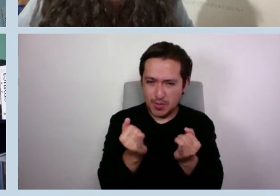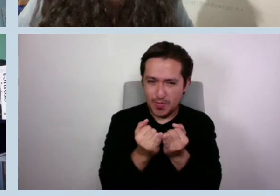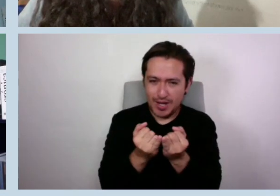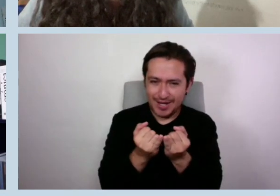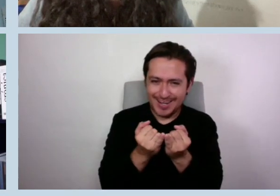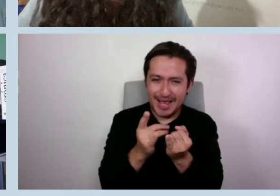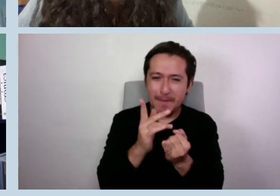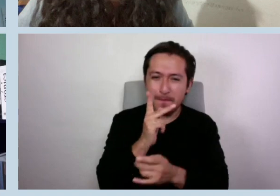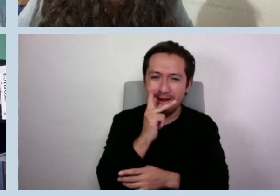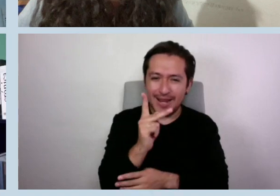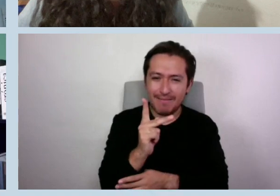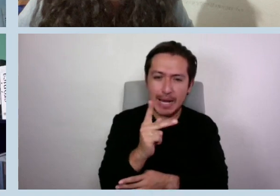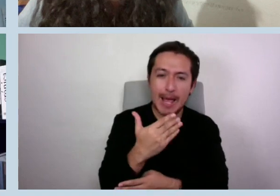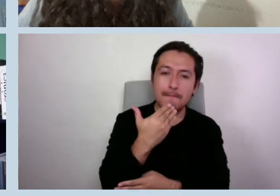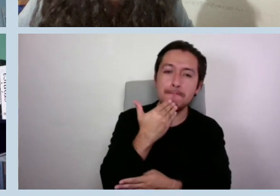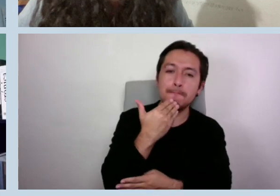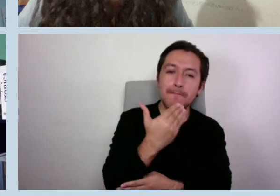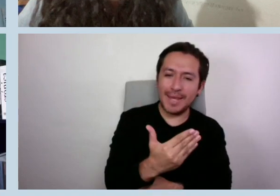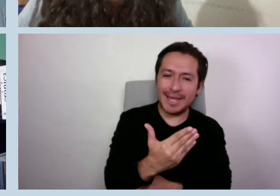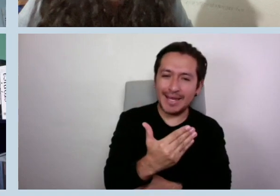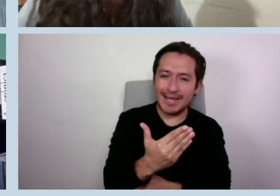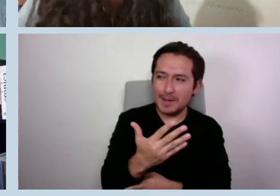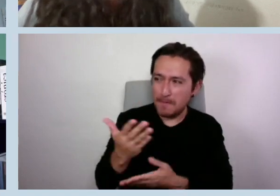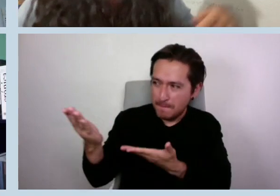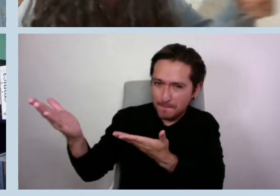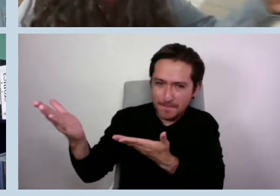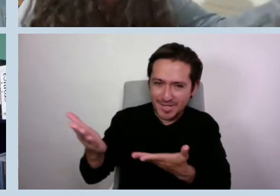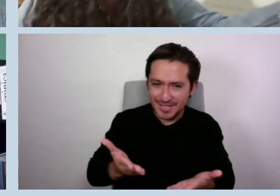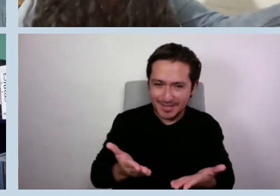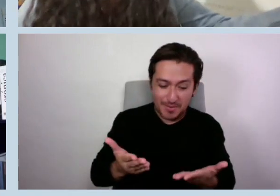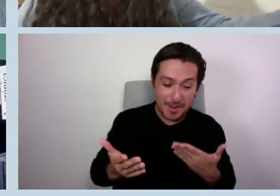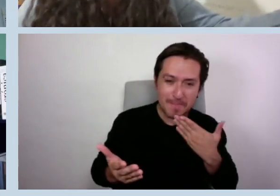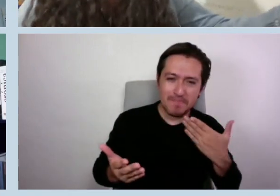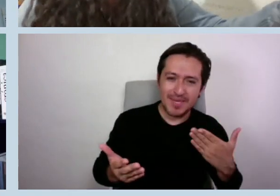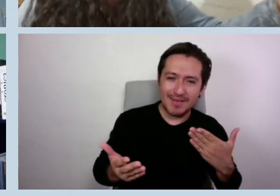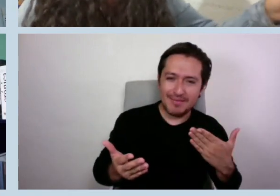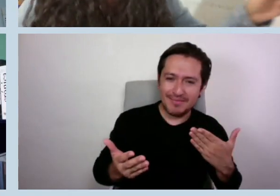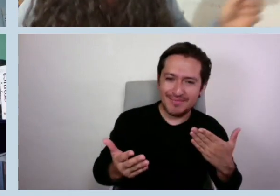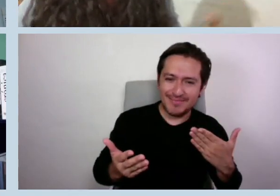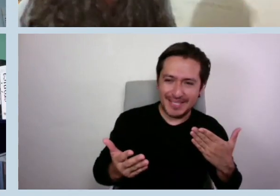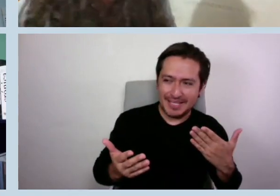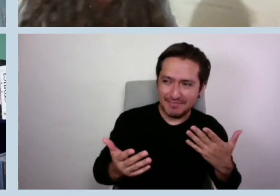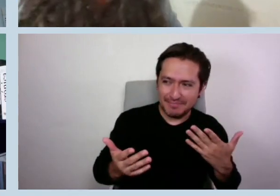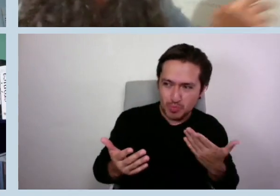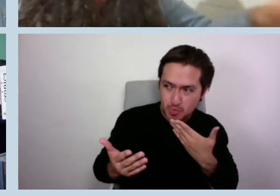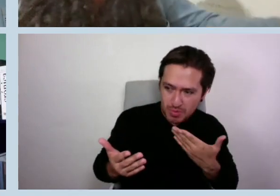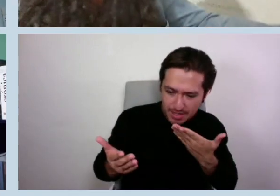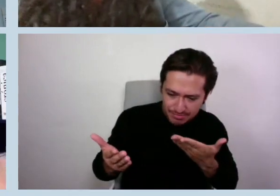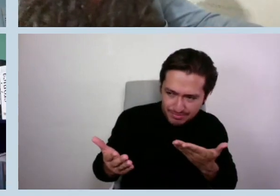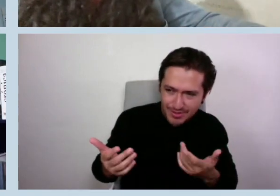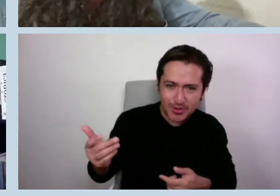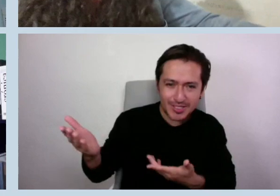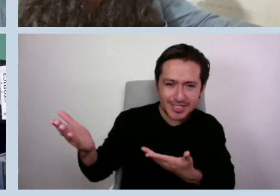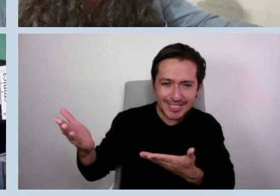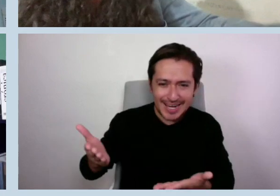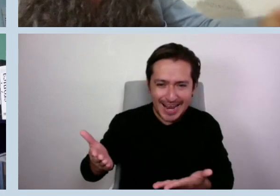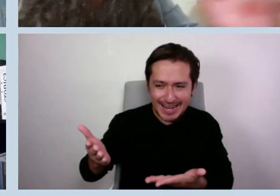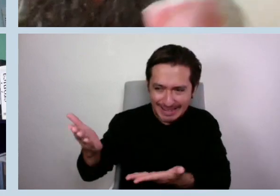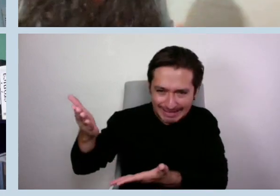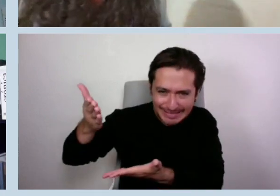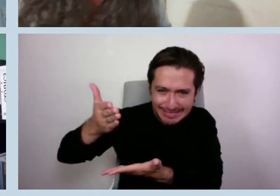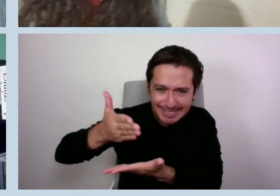implica también como una llegada no entonces este